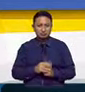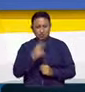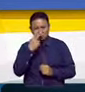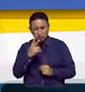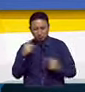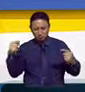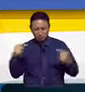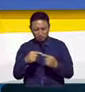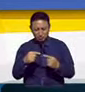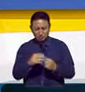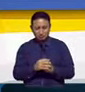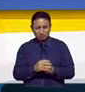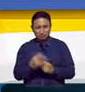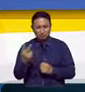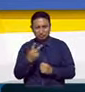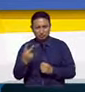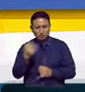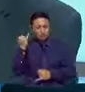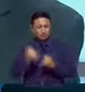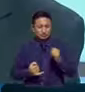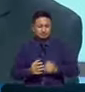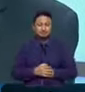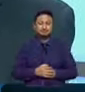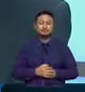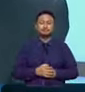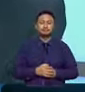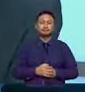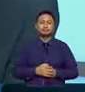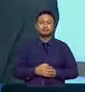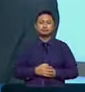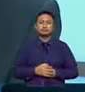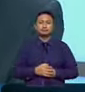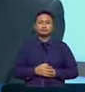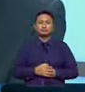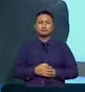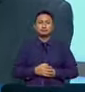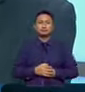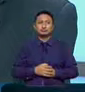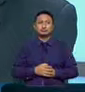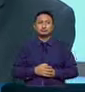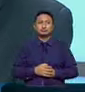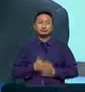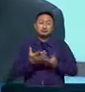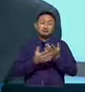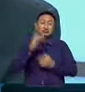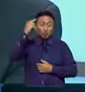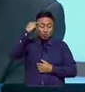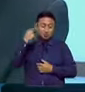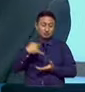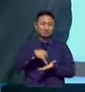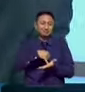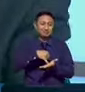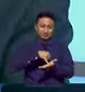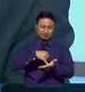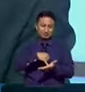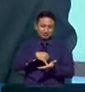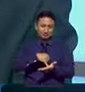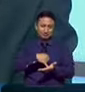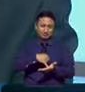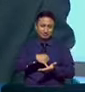ahí, César y Jorge, para concluir. Evidentemente, es decir, si vamos a tener un gobierno débil,